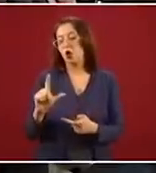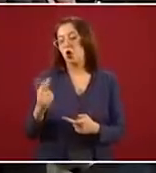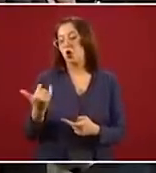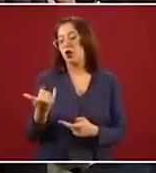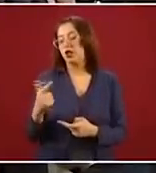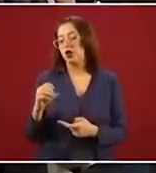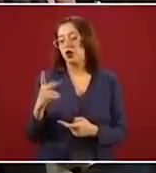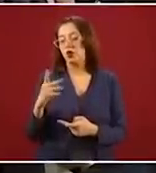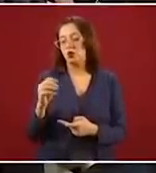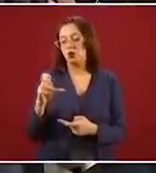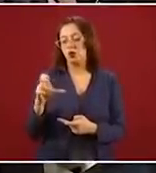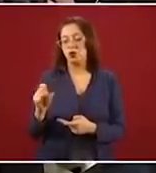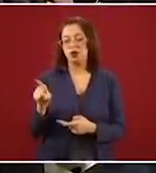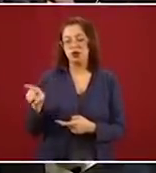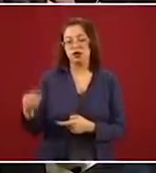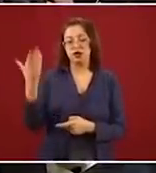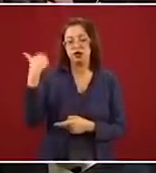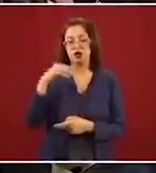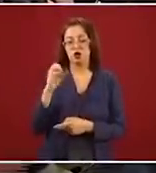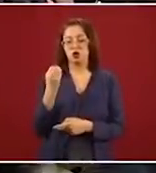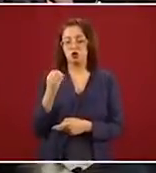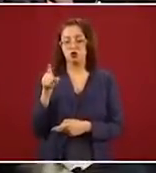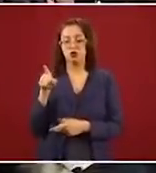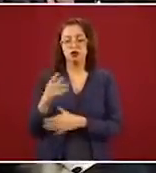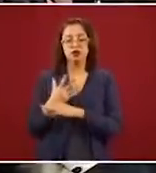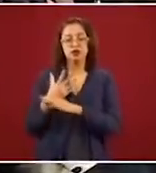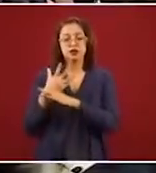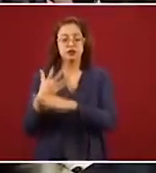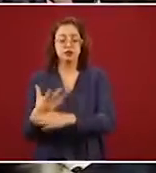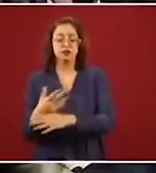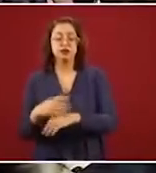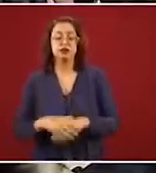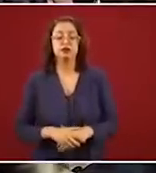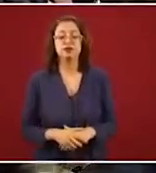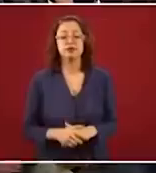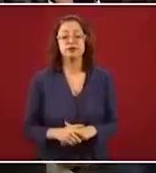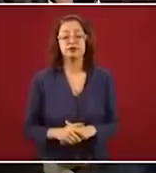secretaria de Economía en aquel mes de octubre, si no recuerdo mal,